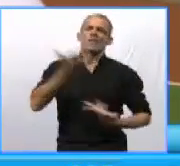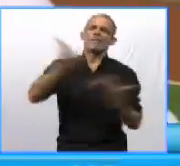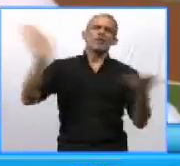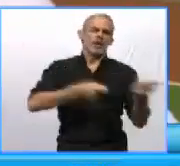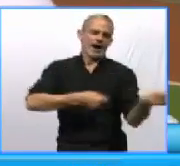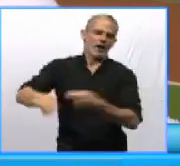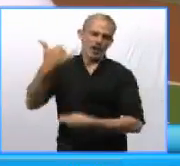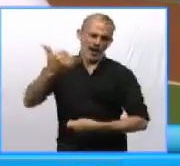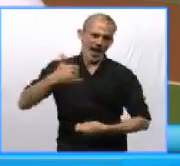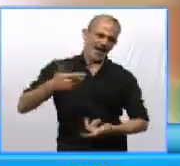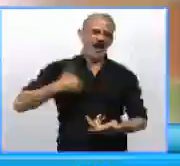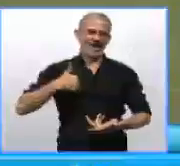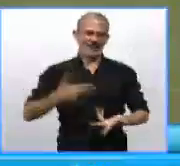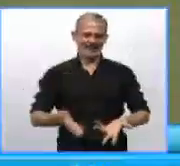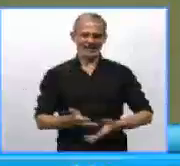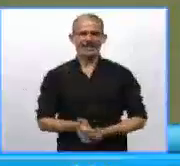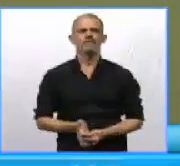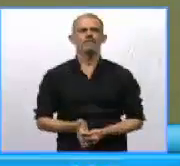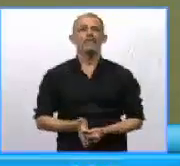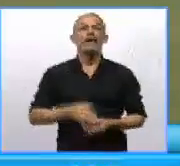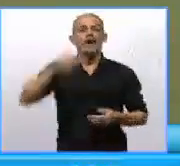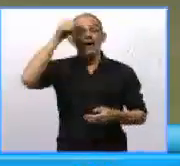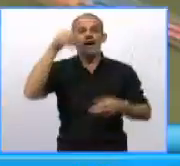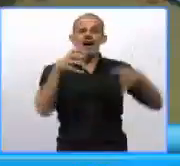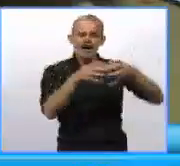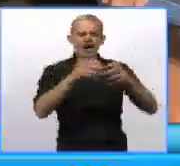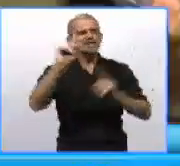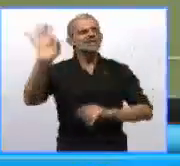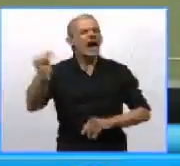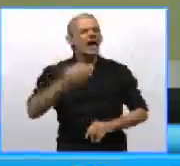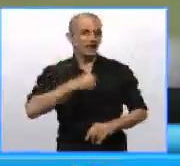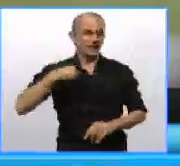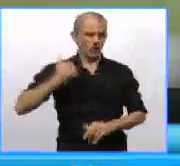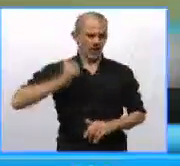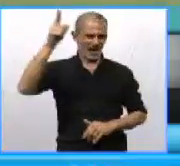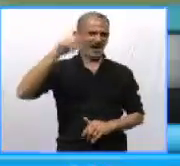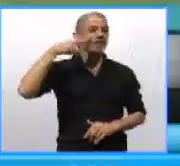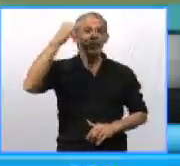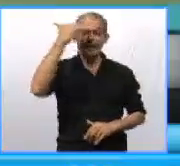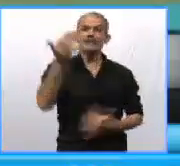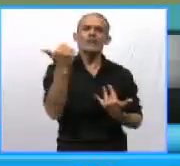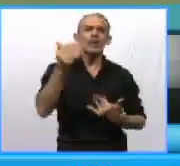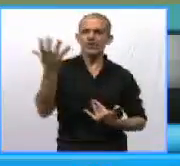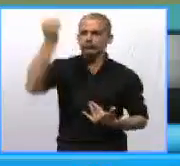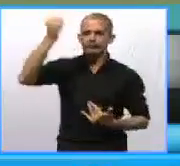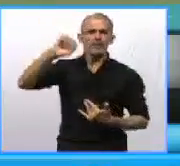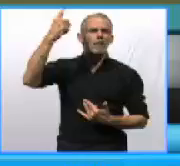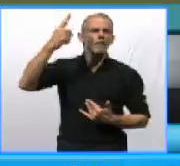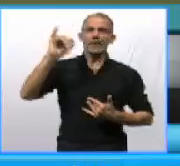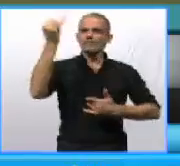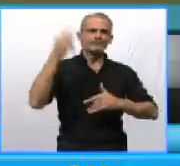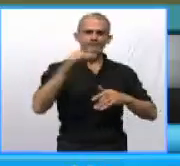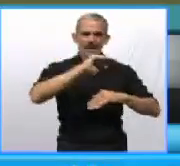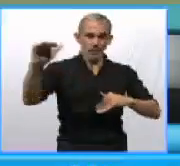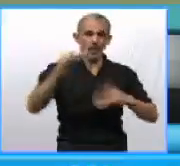hockey que tenemos las argentinas. Las Leonas saben que en Toronto 2015 tienen la posibilidad de recuperar el primer lugar continental